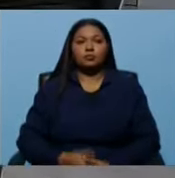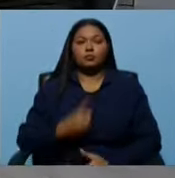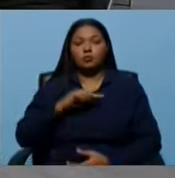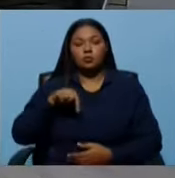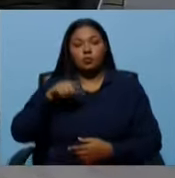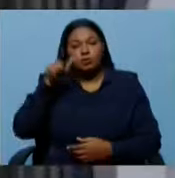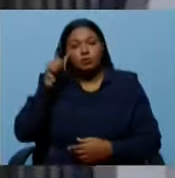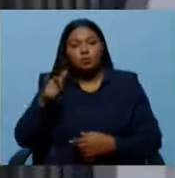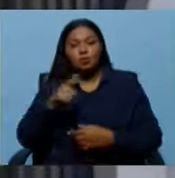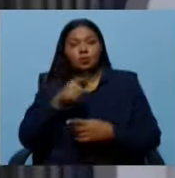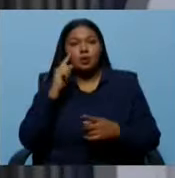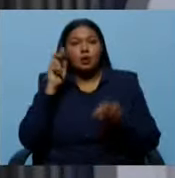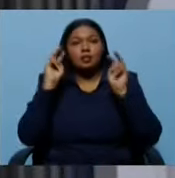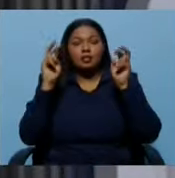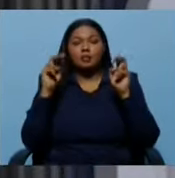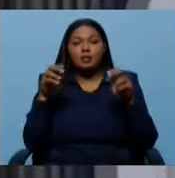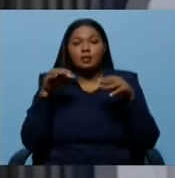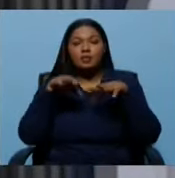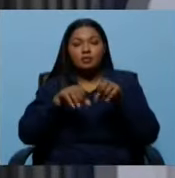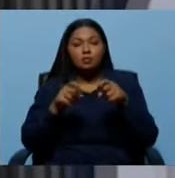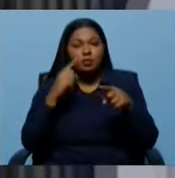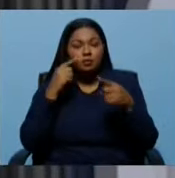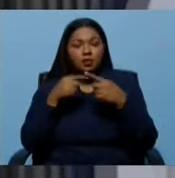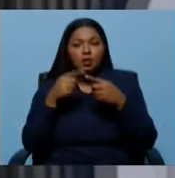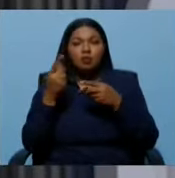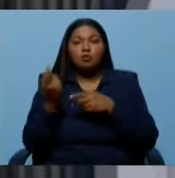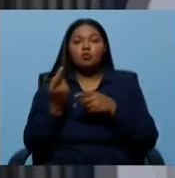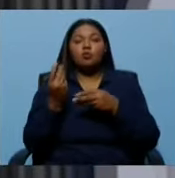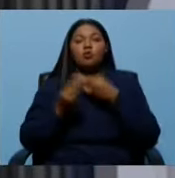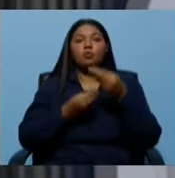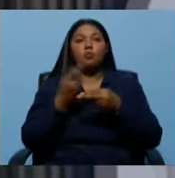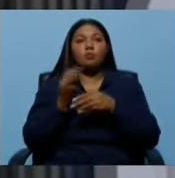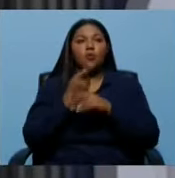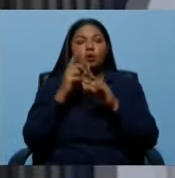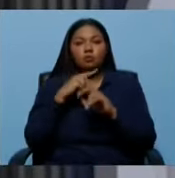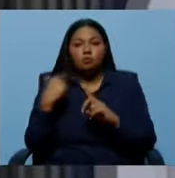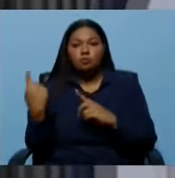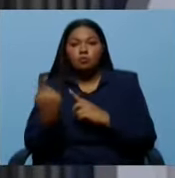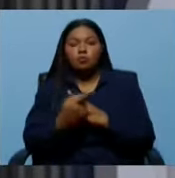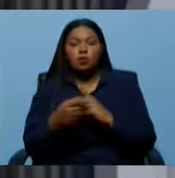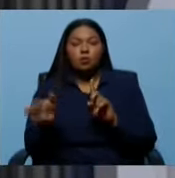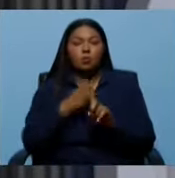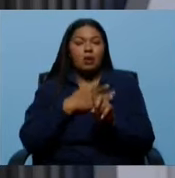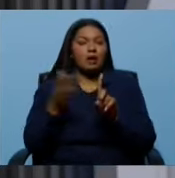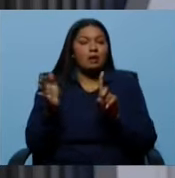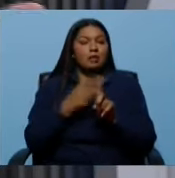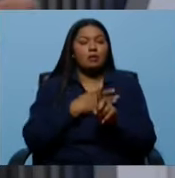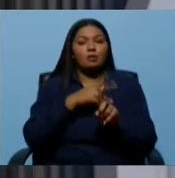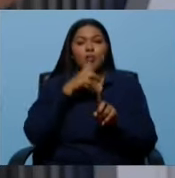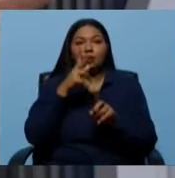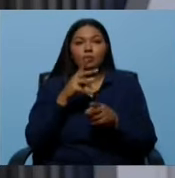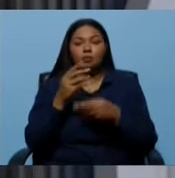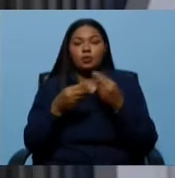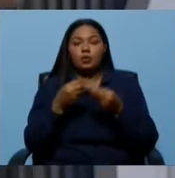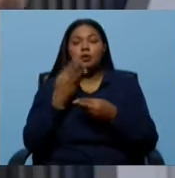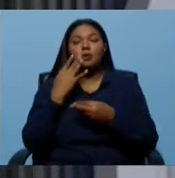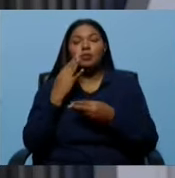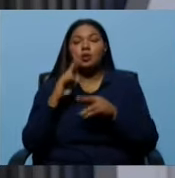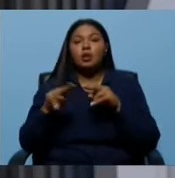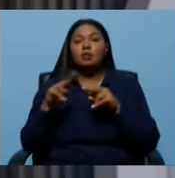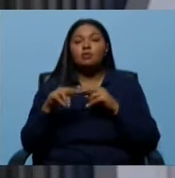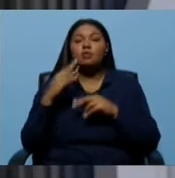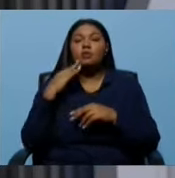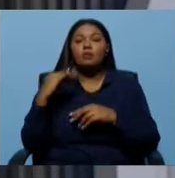tema del fascismo, cuando recuerda, por ejemplo, cómo trataron de rodear sus casas, cómo los agredieron, cómo, por ejemplo, niños de la juventud que